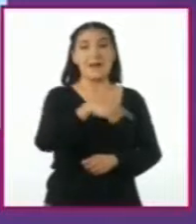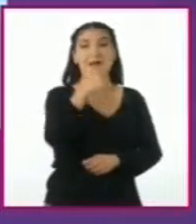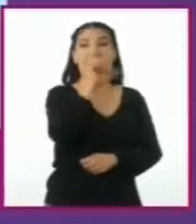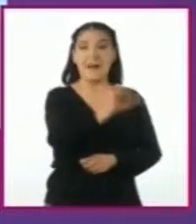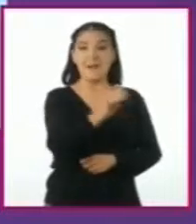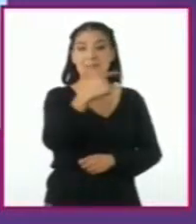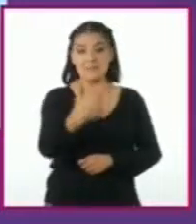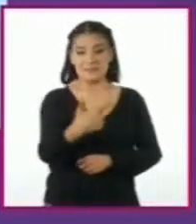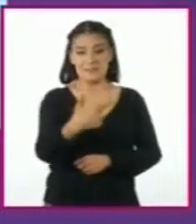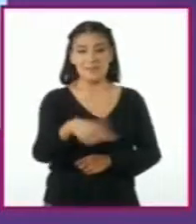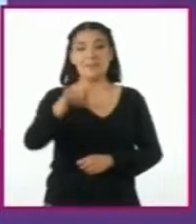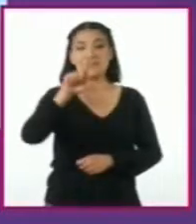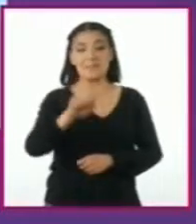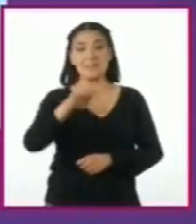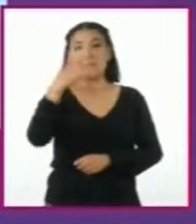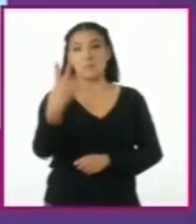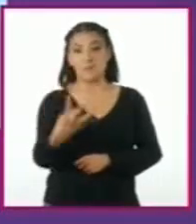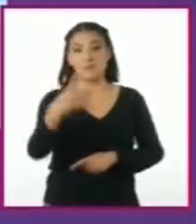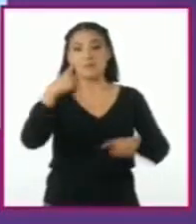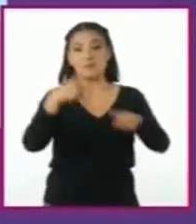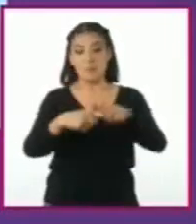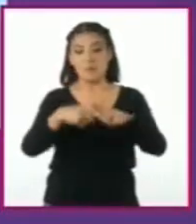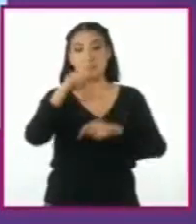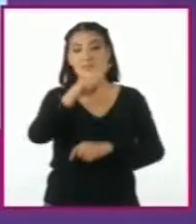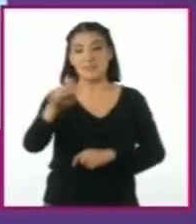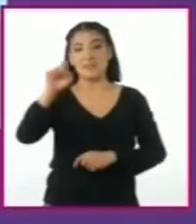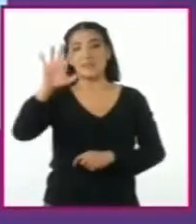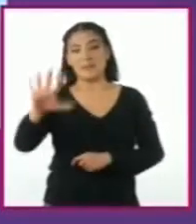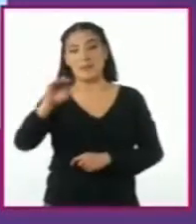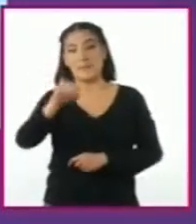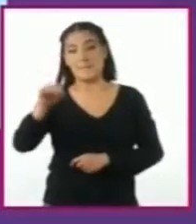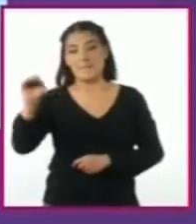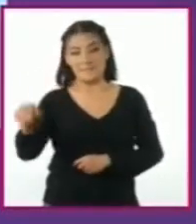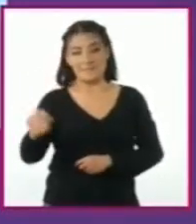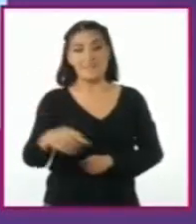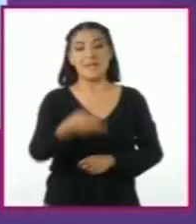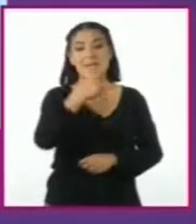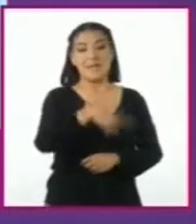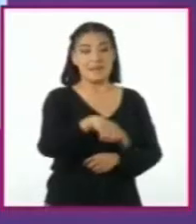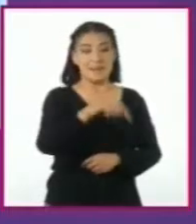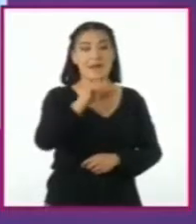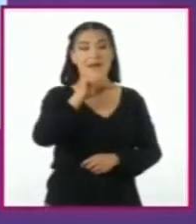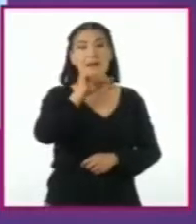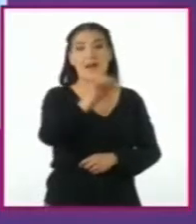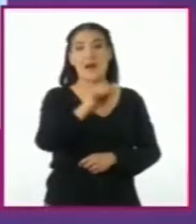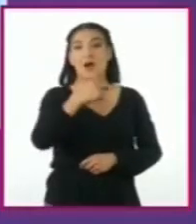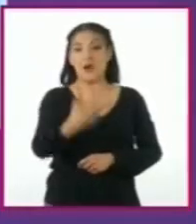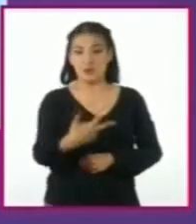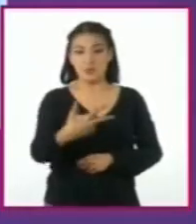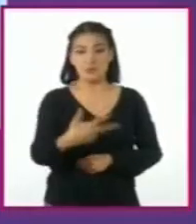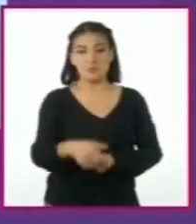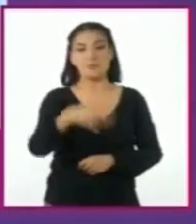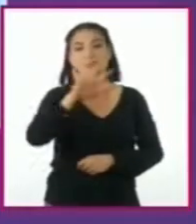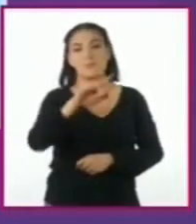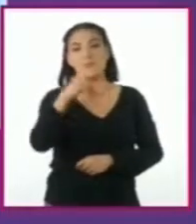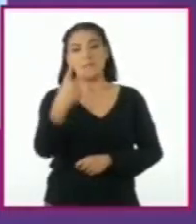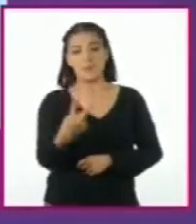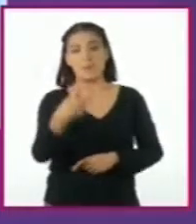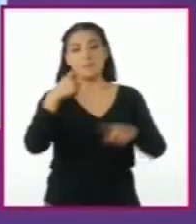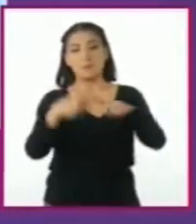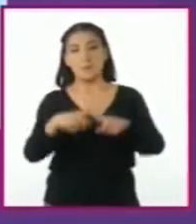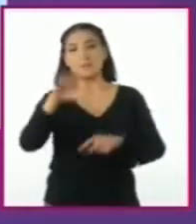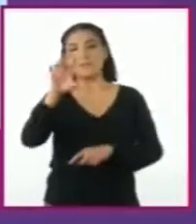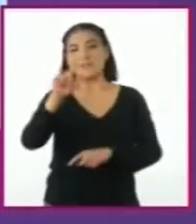A7, 74 por 105 milímetros. Y el formato A8, 52